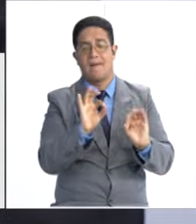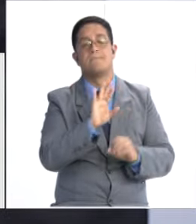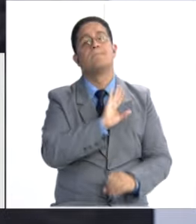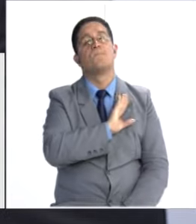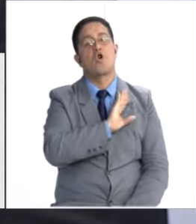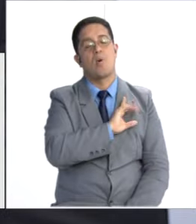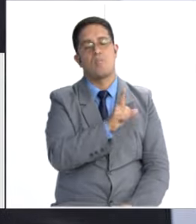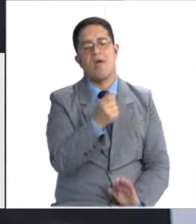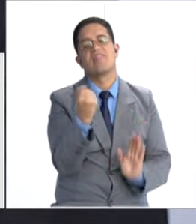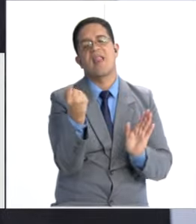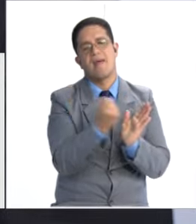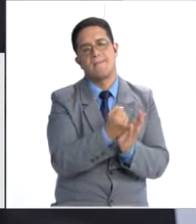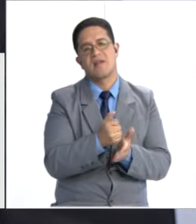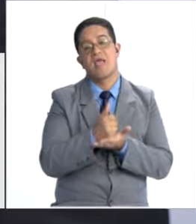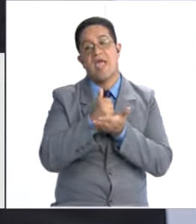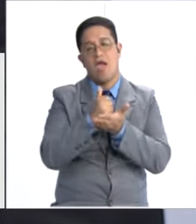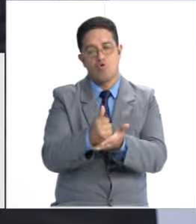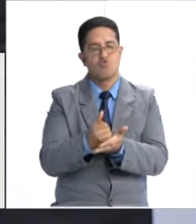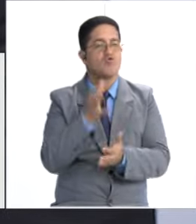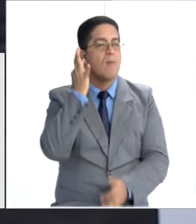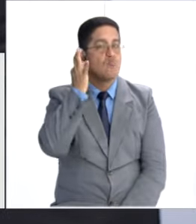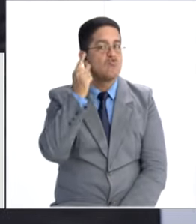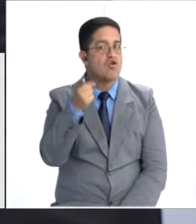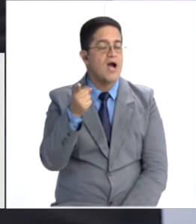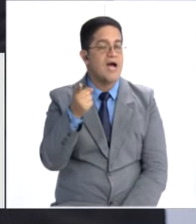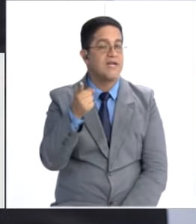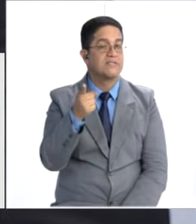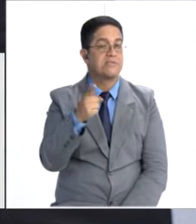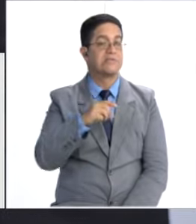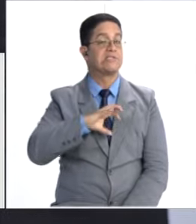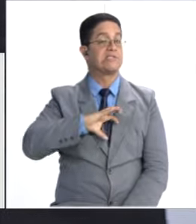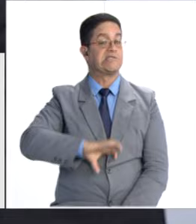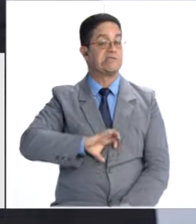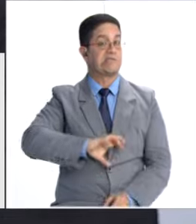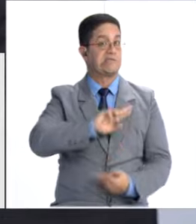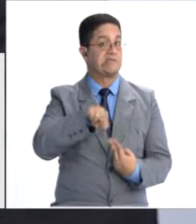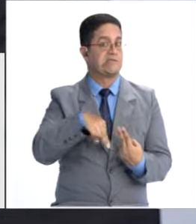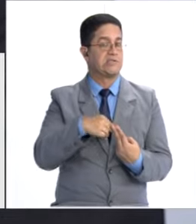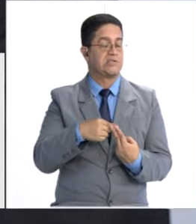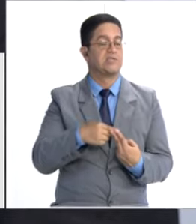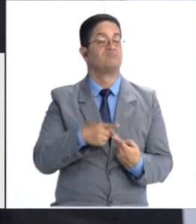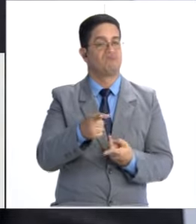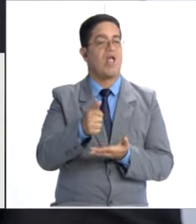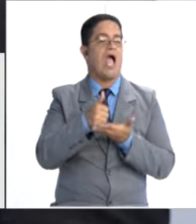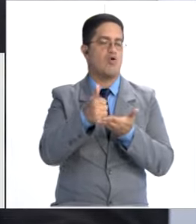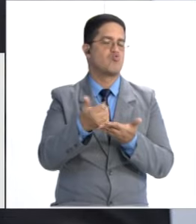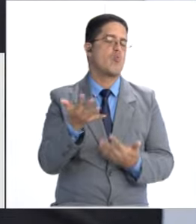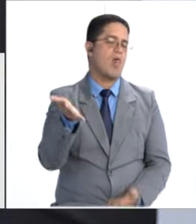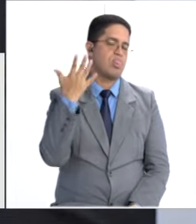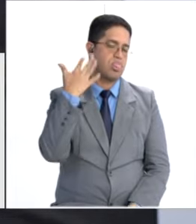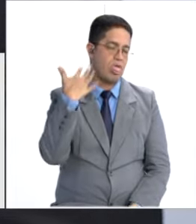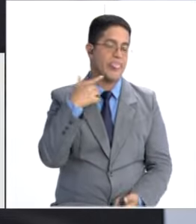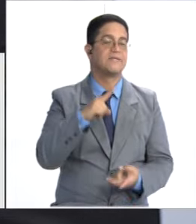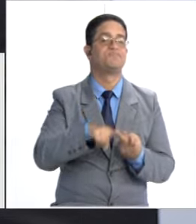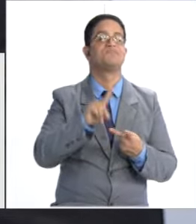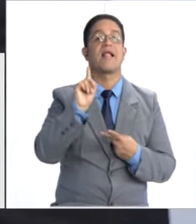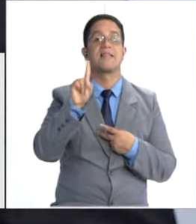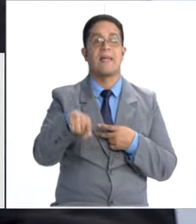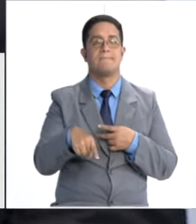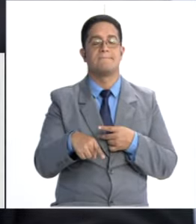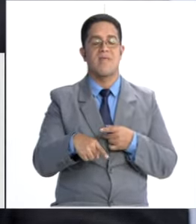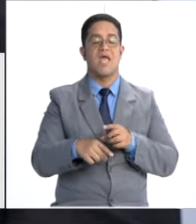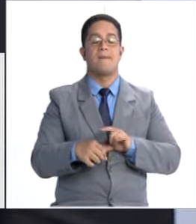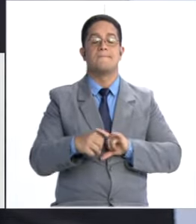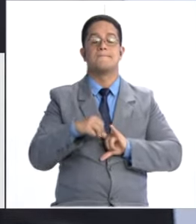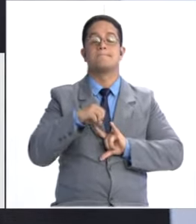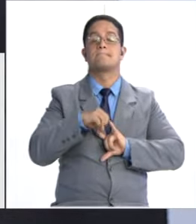marca, que ayuda con el tema de los sofocones, los calorones, los dolores premenstruales, ayuda a regular el ciclo menstrual por